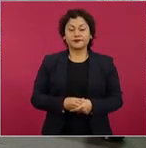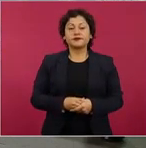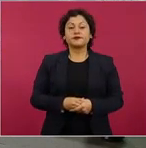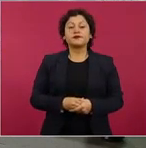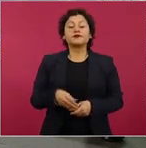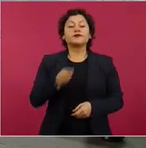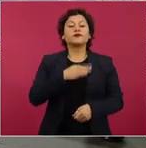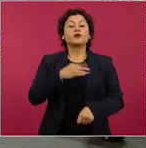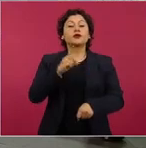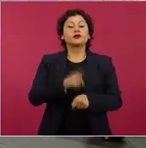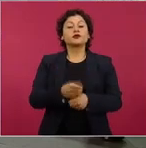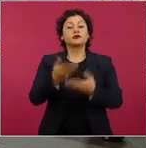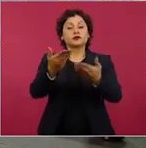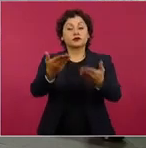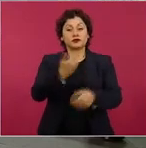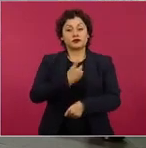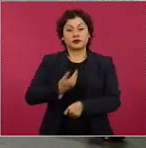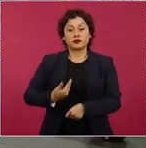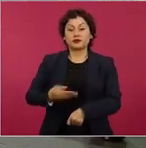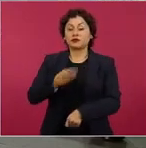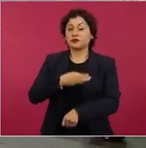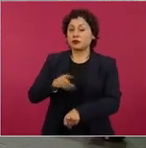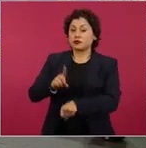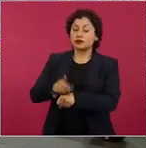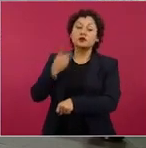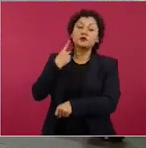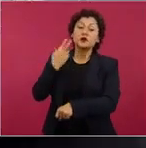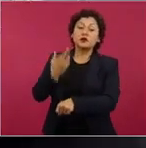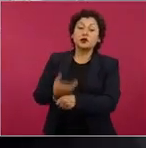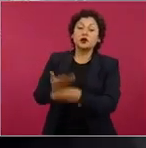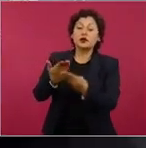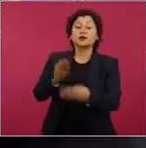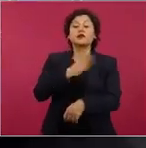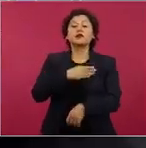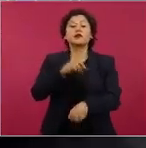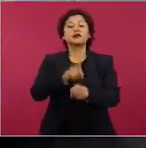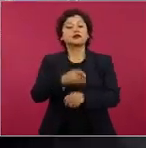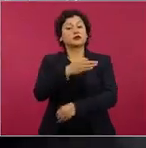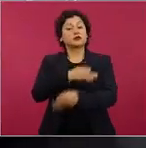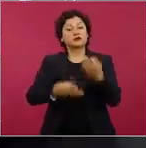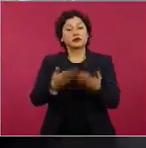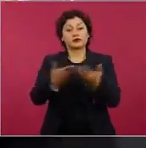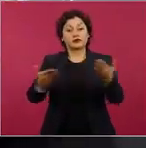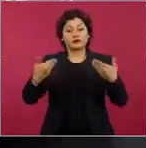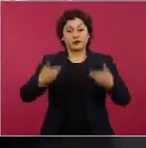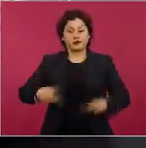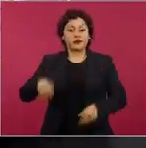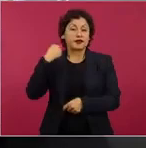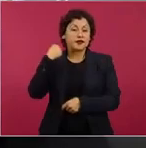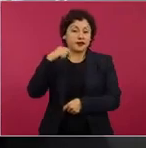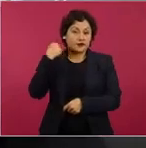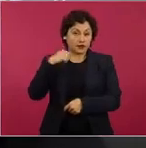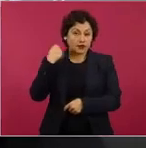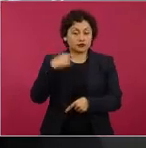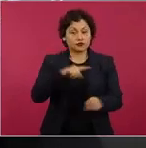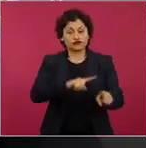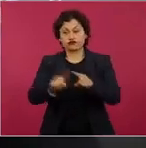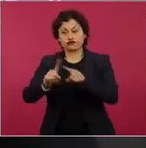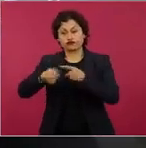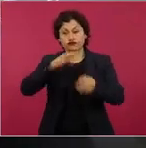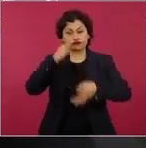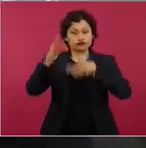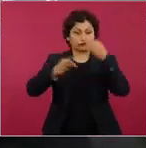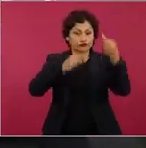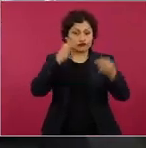Buenos días, señor presidente. Buenos días, procurador. Buenos días a todas y a todos. Diego Elías Cedillo, de Tabasco Hoy, Campeche Hoy, Quintana Roo y Diario Basta de